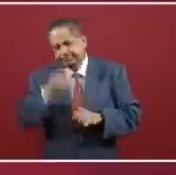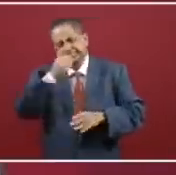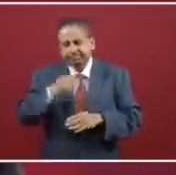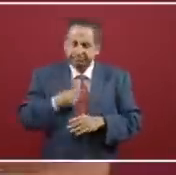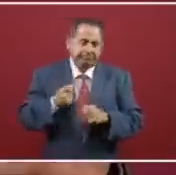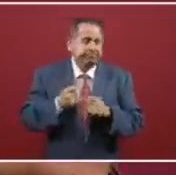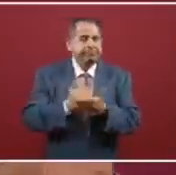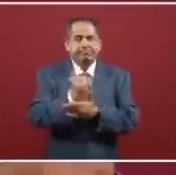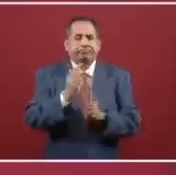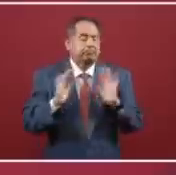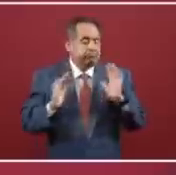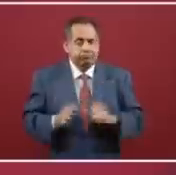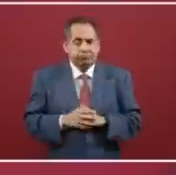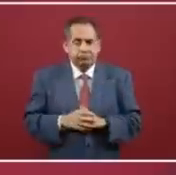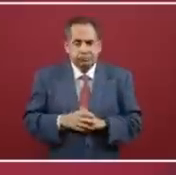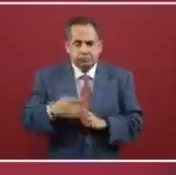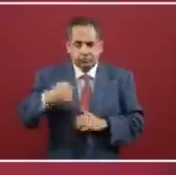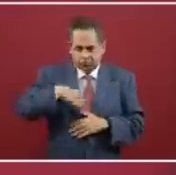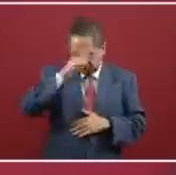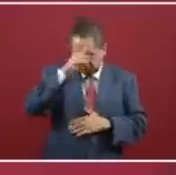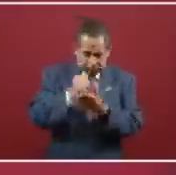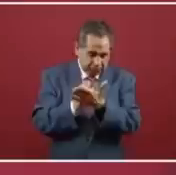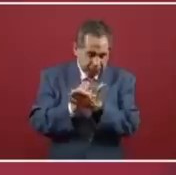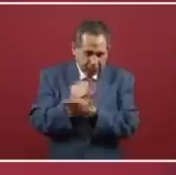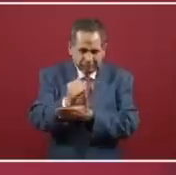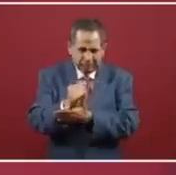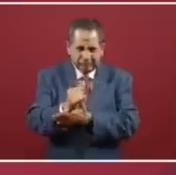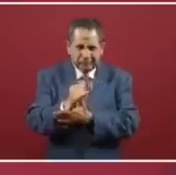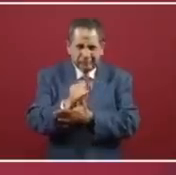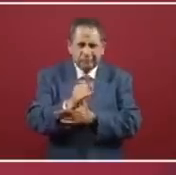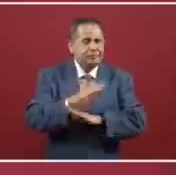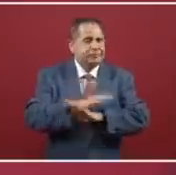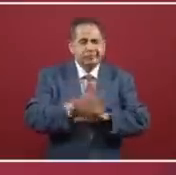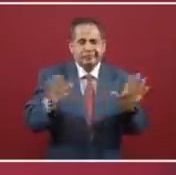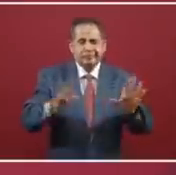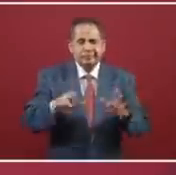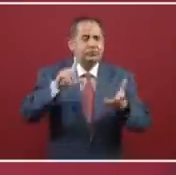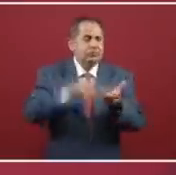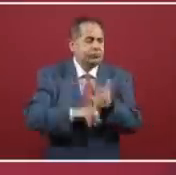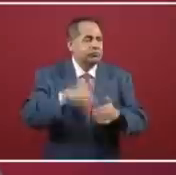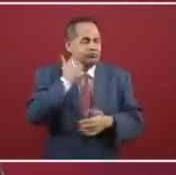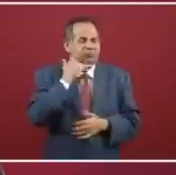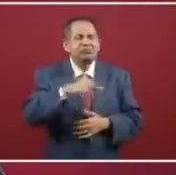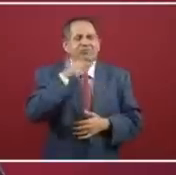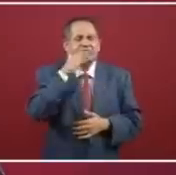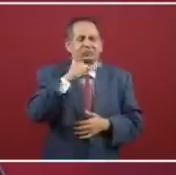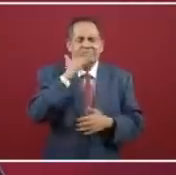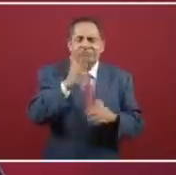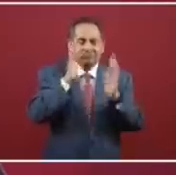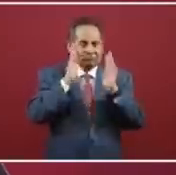y nosotros hemos decidido no permitir la corrupción